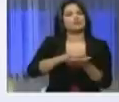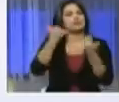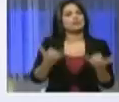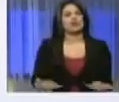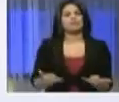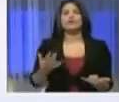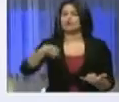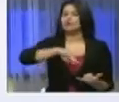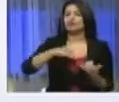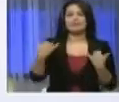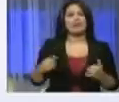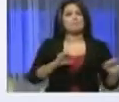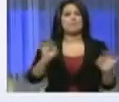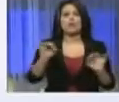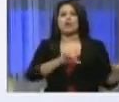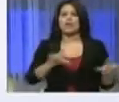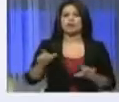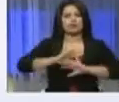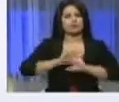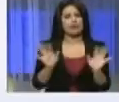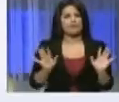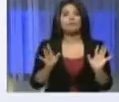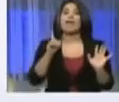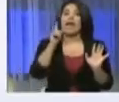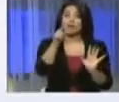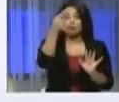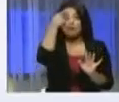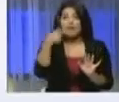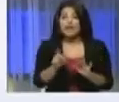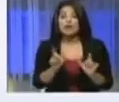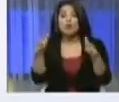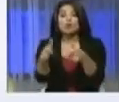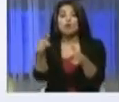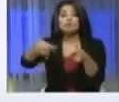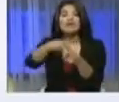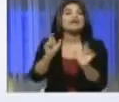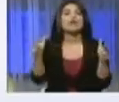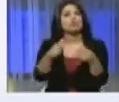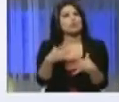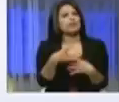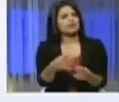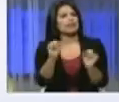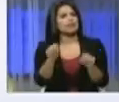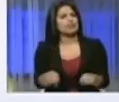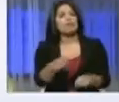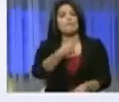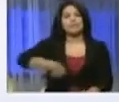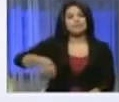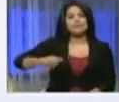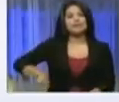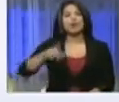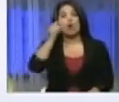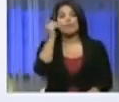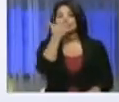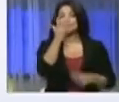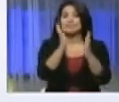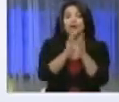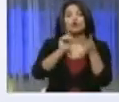pues. Así que esa reunión fue una reunión interesante. El presidente Santos y yo hablamos más de